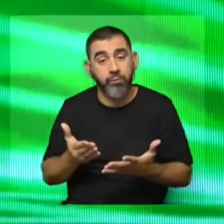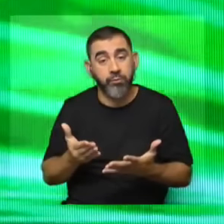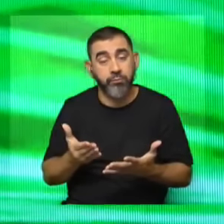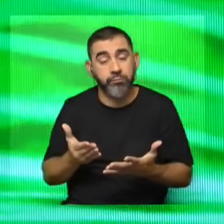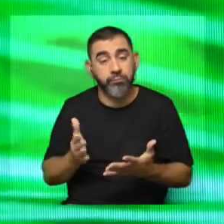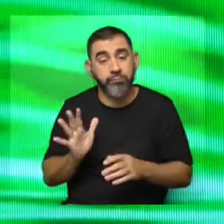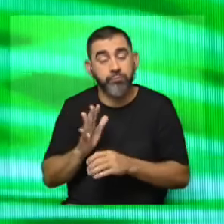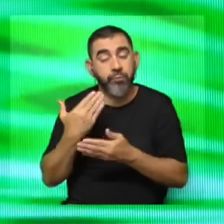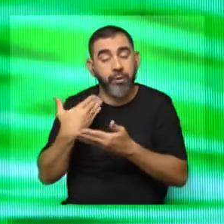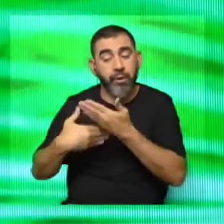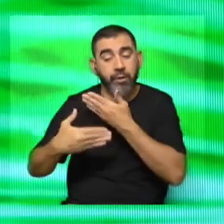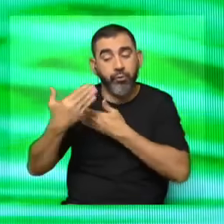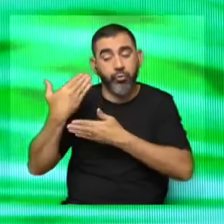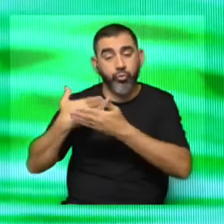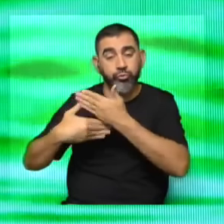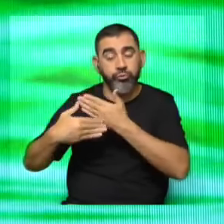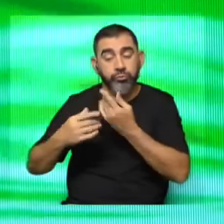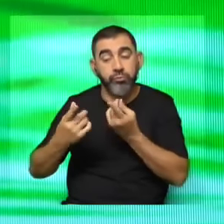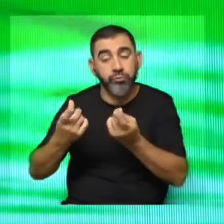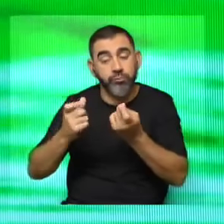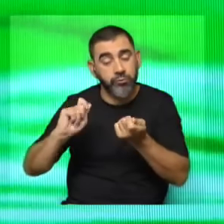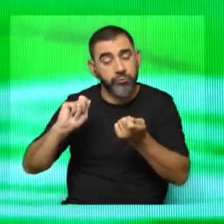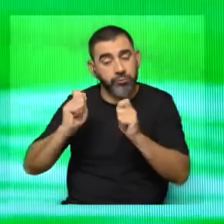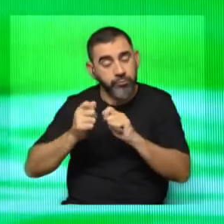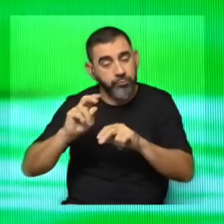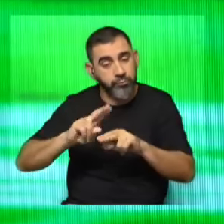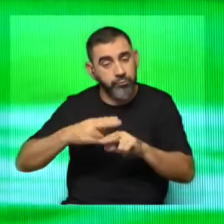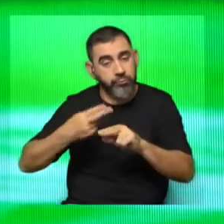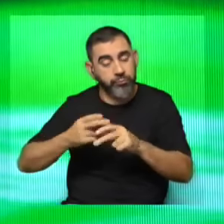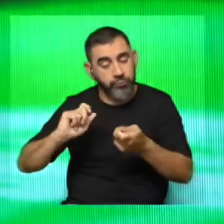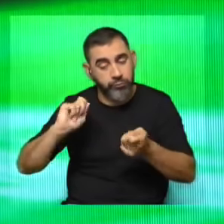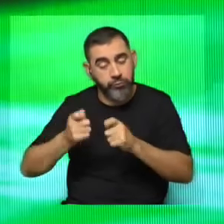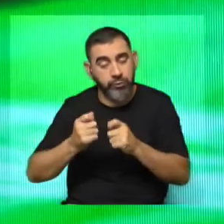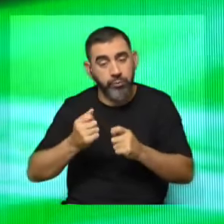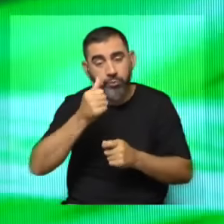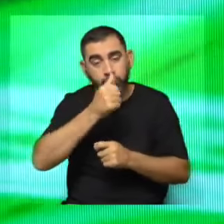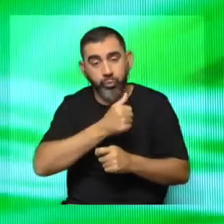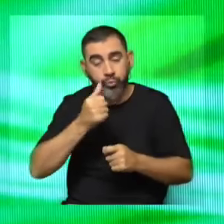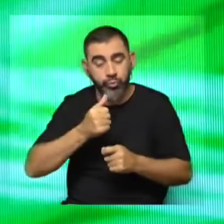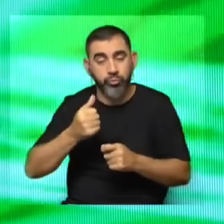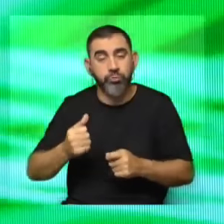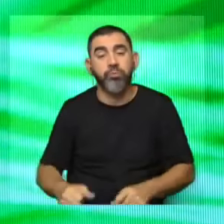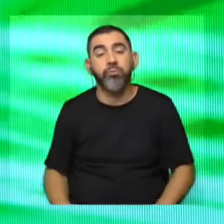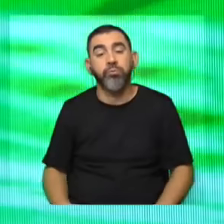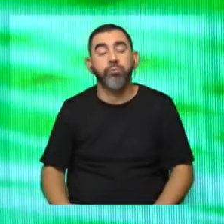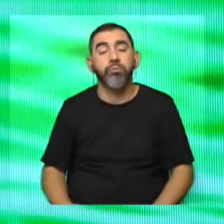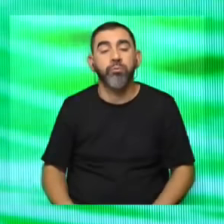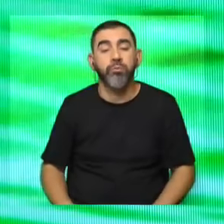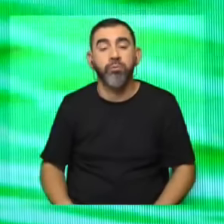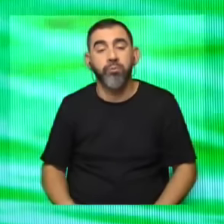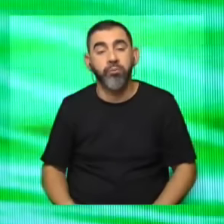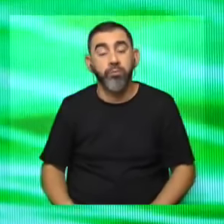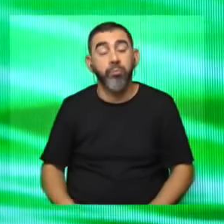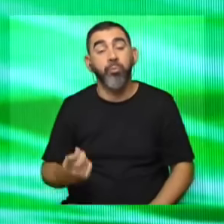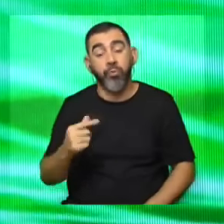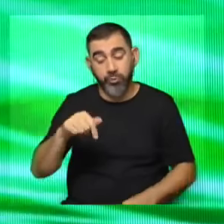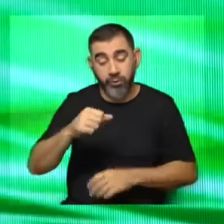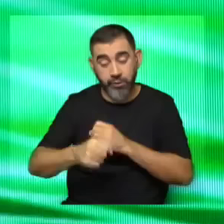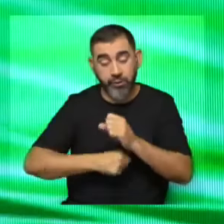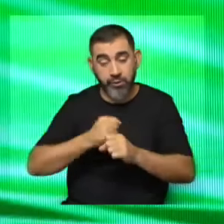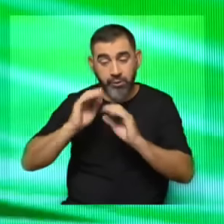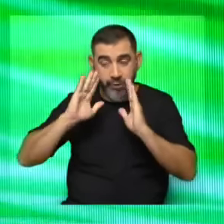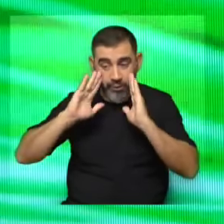alguna manera un retroceso que es necesario este diagnosticar y es necesario Buscar las mejores soluciones por eso vamos este año a